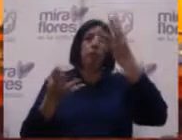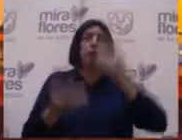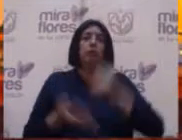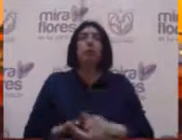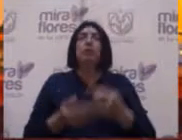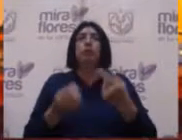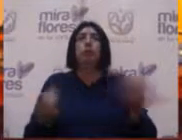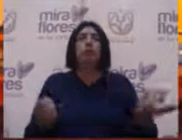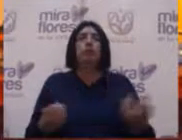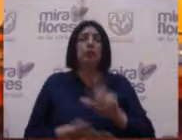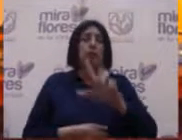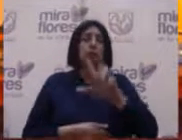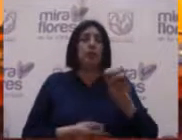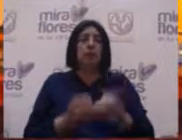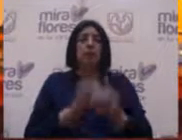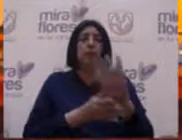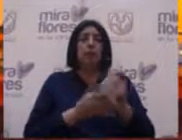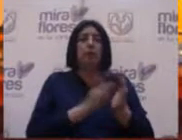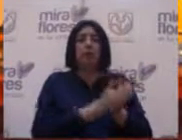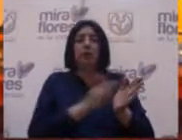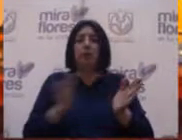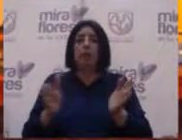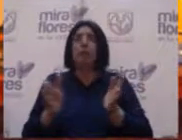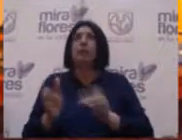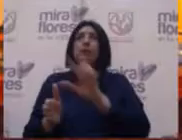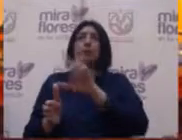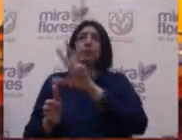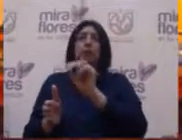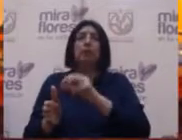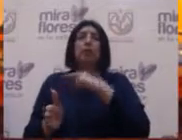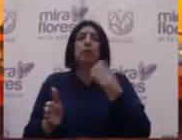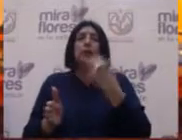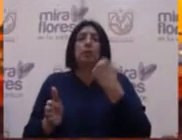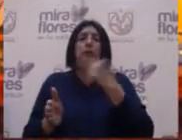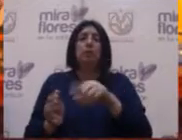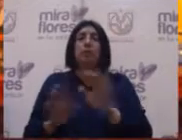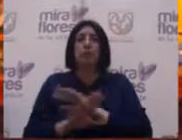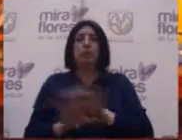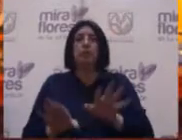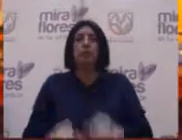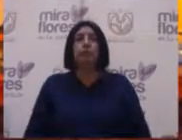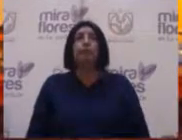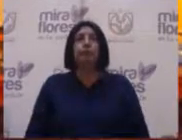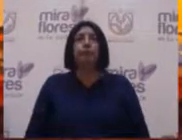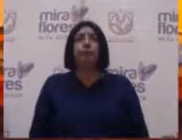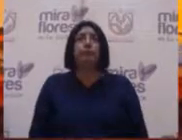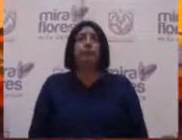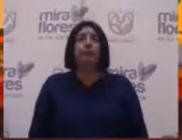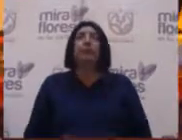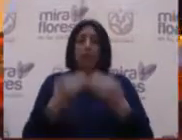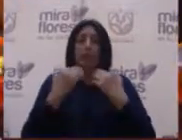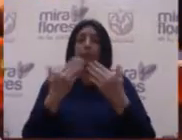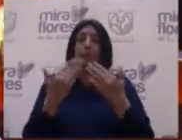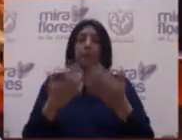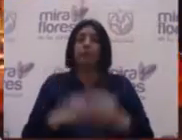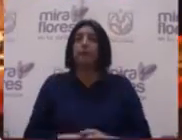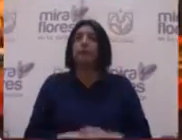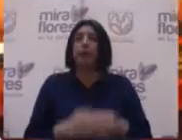gestión del 30 de septiembre al 30 de noviembre del presente año. Es todo, señor alcalde. Muy bien, muchas